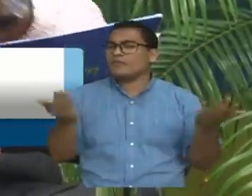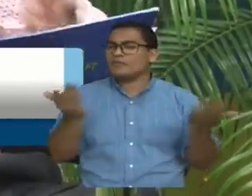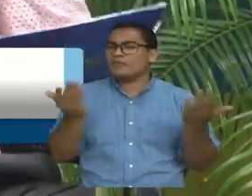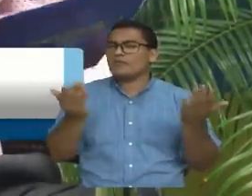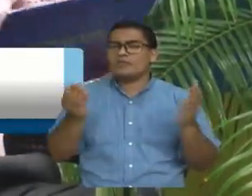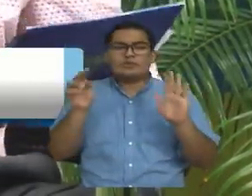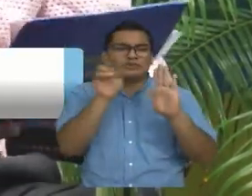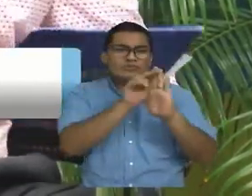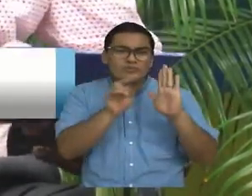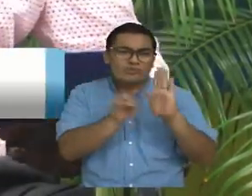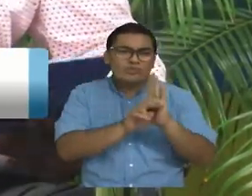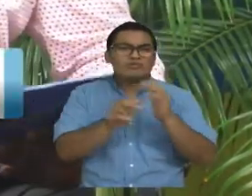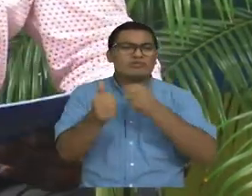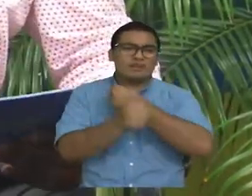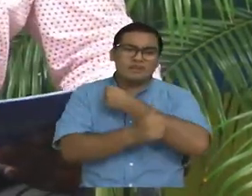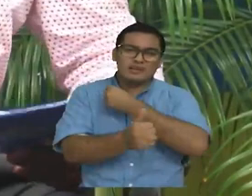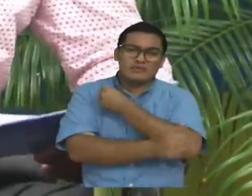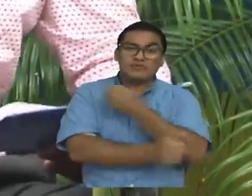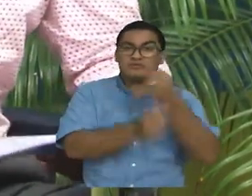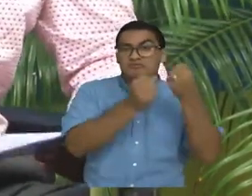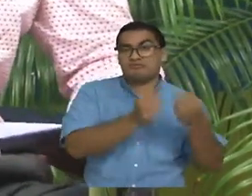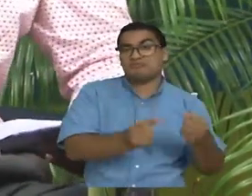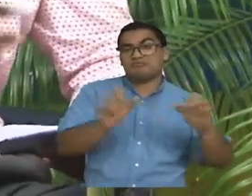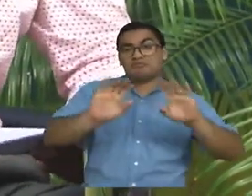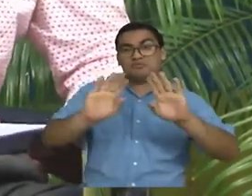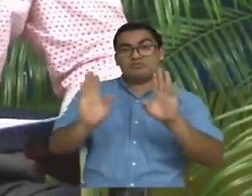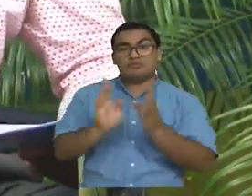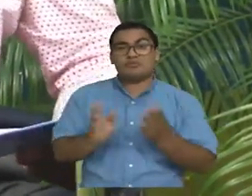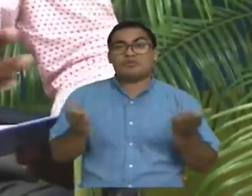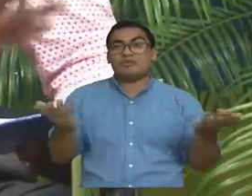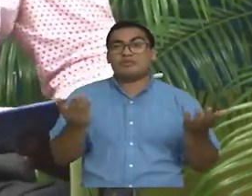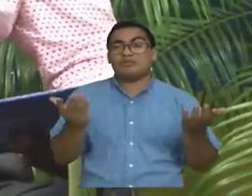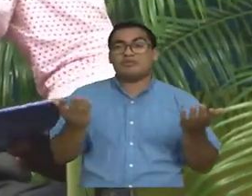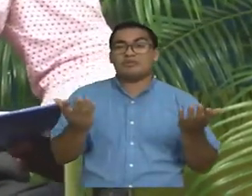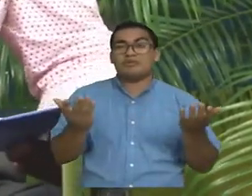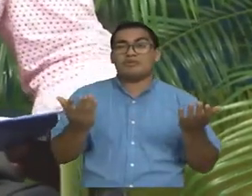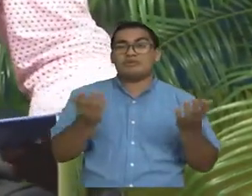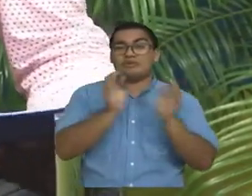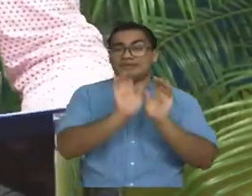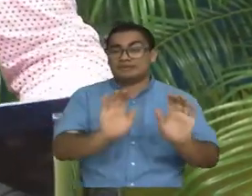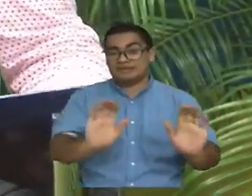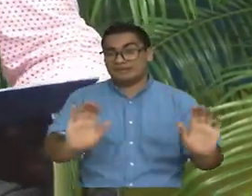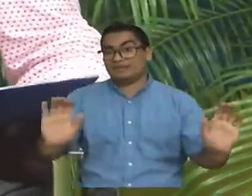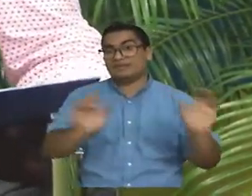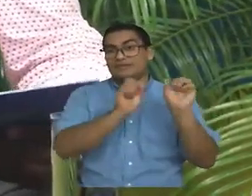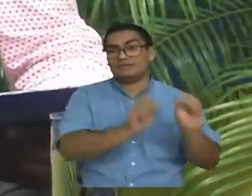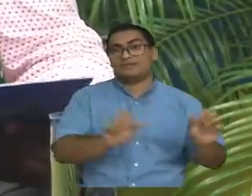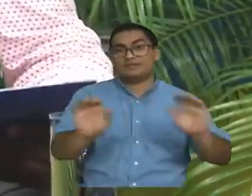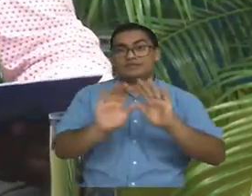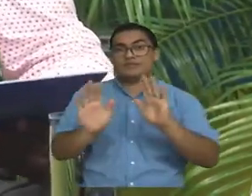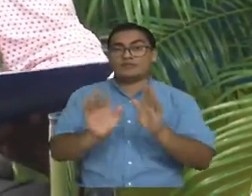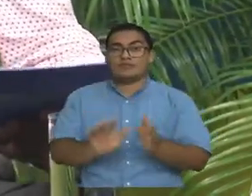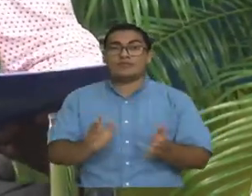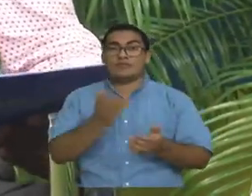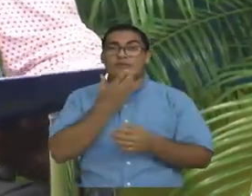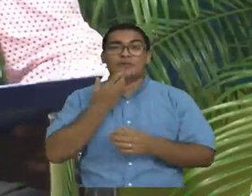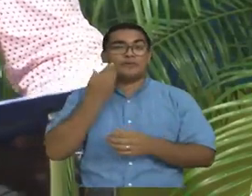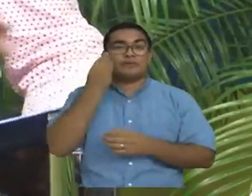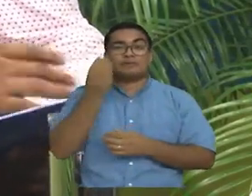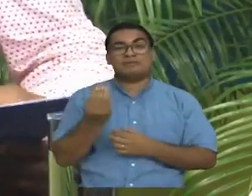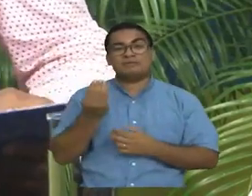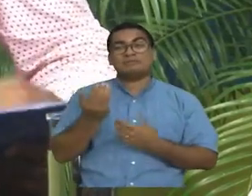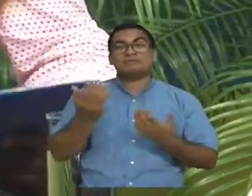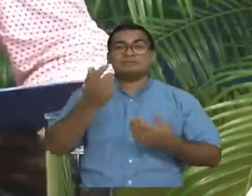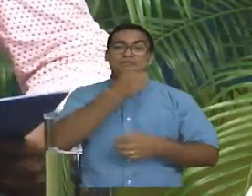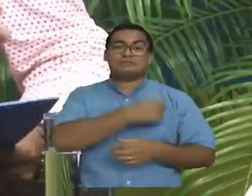nuestros muchachos y muchachas. Me refiero a muchachos y muchachas, nuestros niñas, nuestras niñas, nuestros adolescentes, nuestros jóvenes en